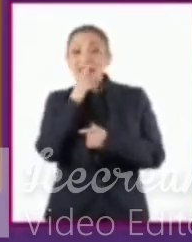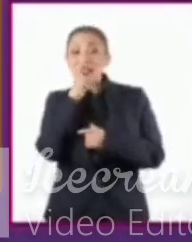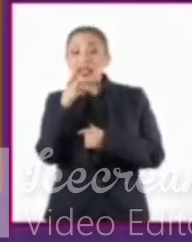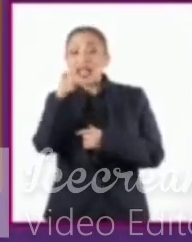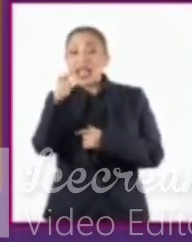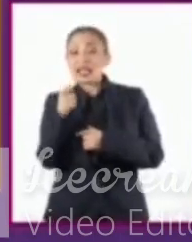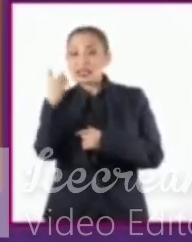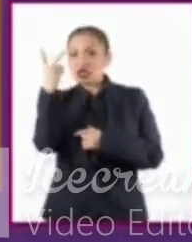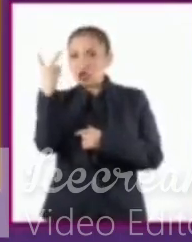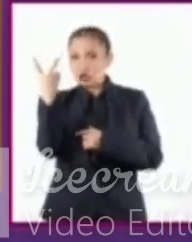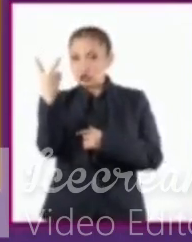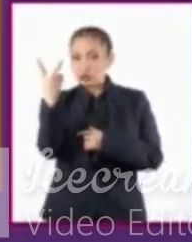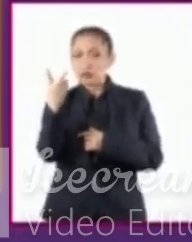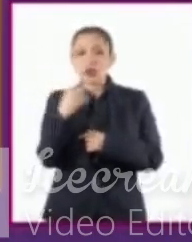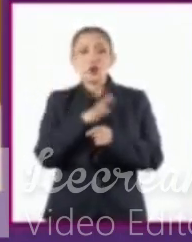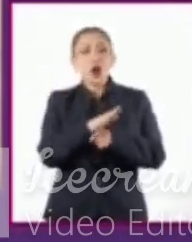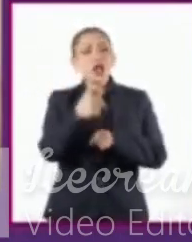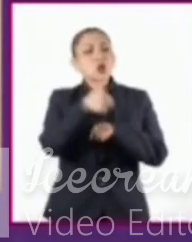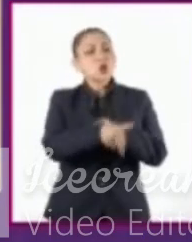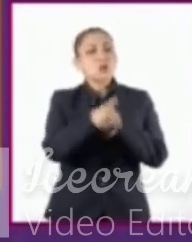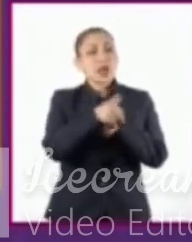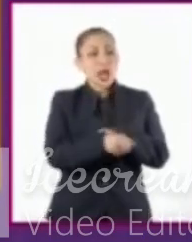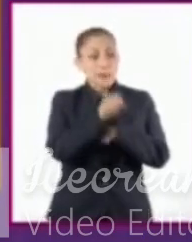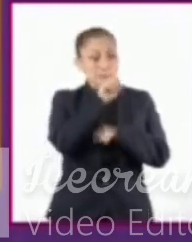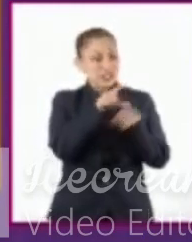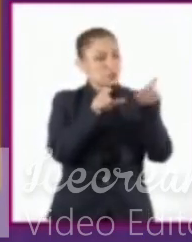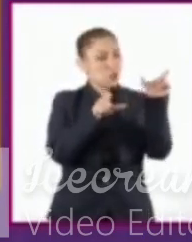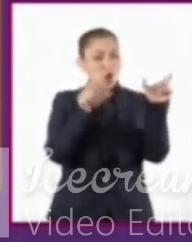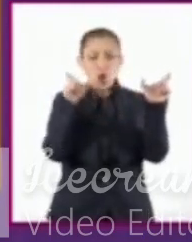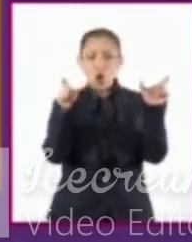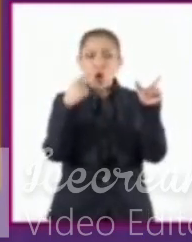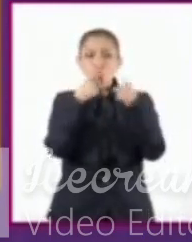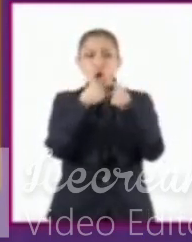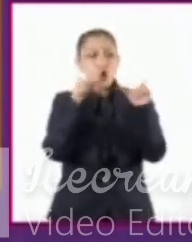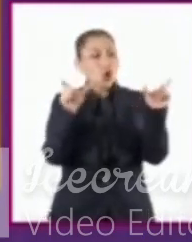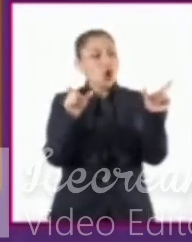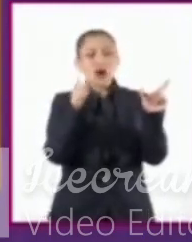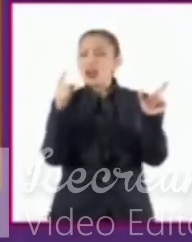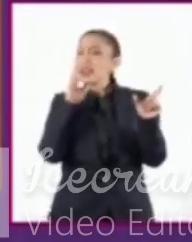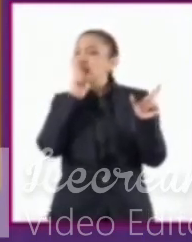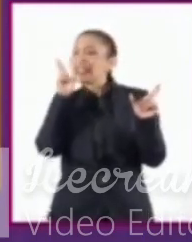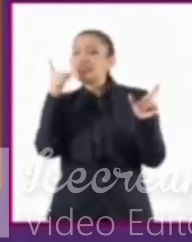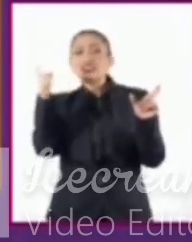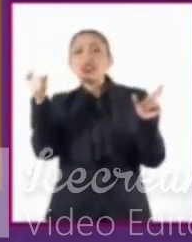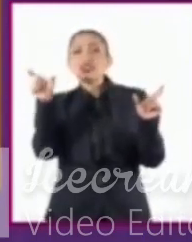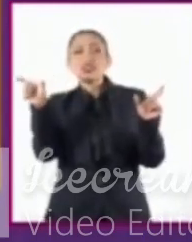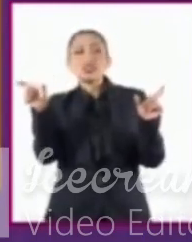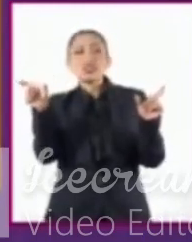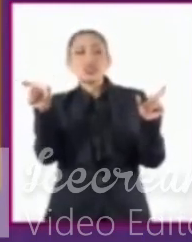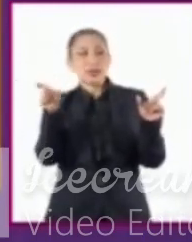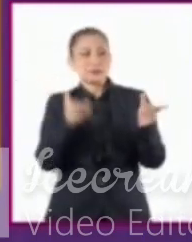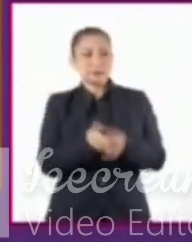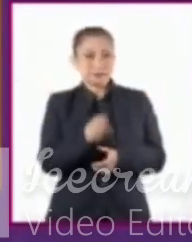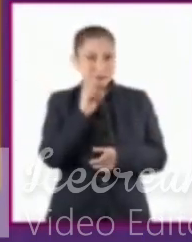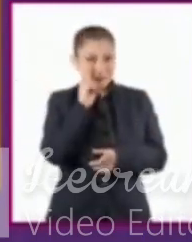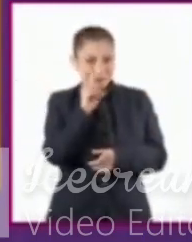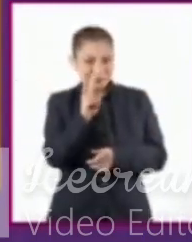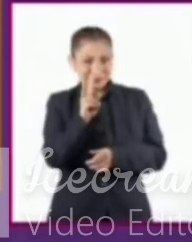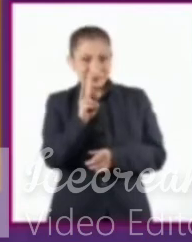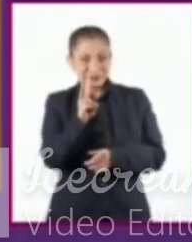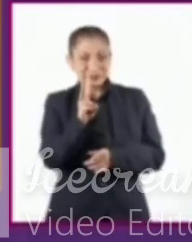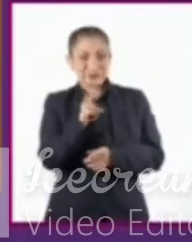cuadrado. ¿Qué números multiplicados por sí mismos me dan 100? Como puedes darte